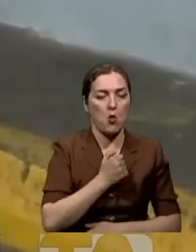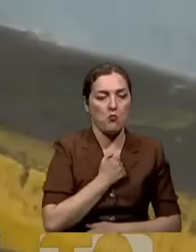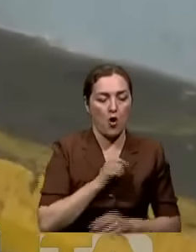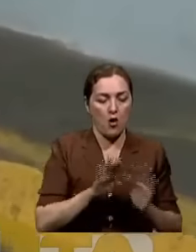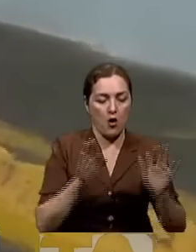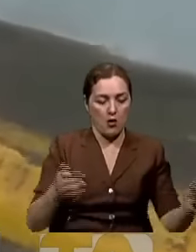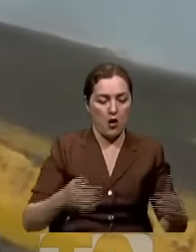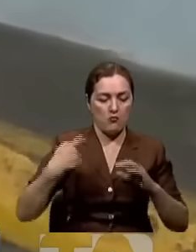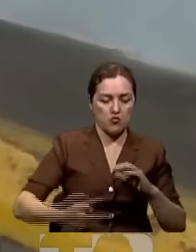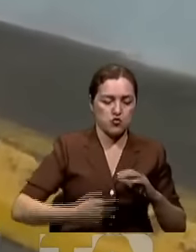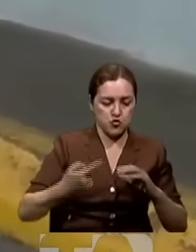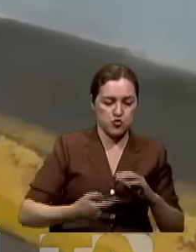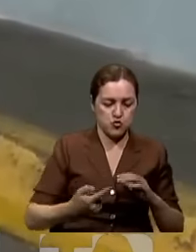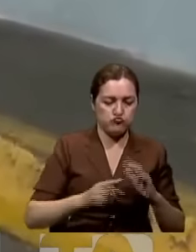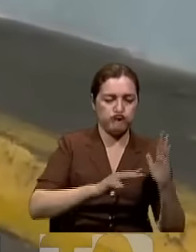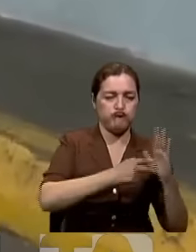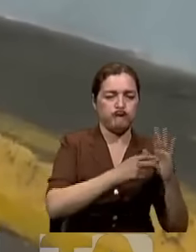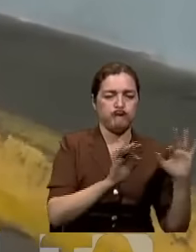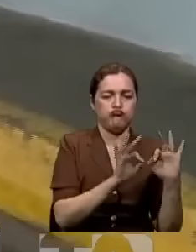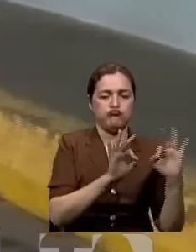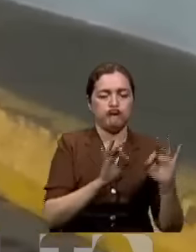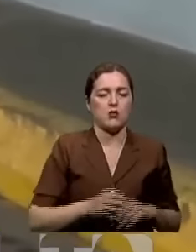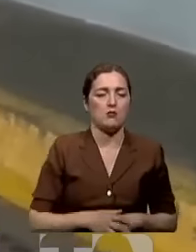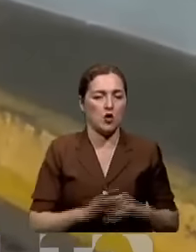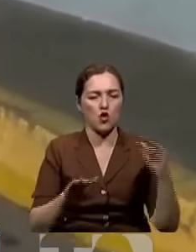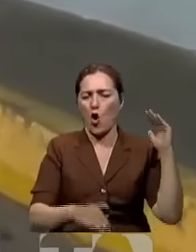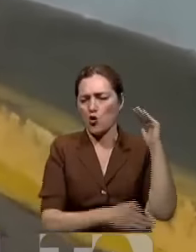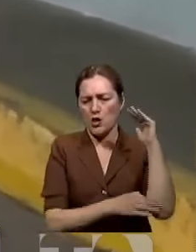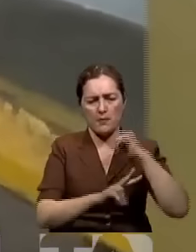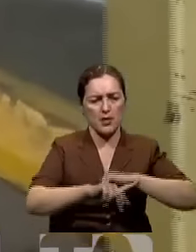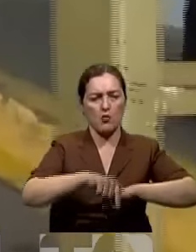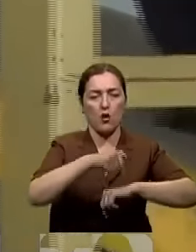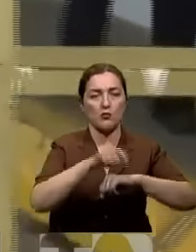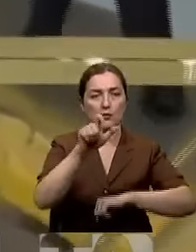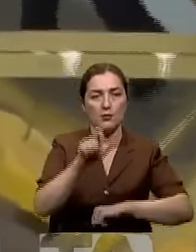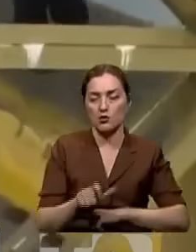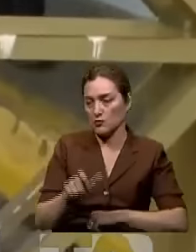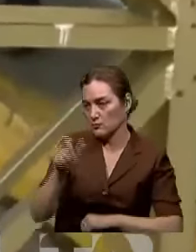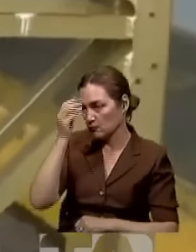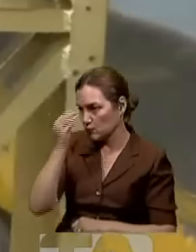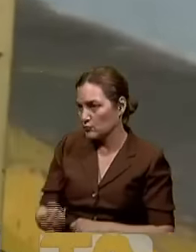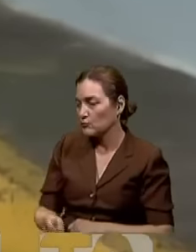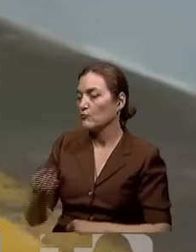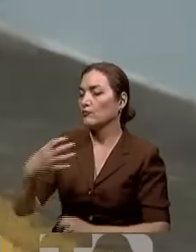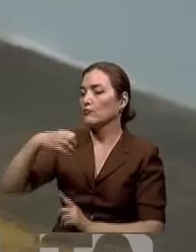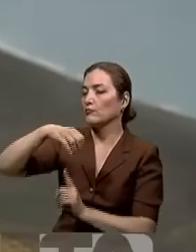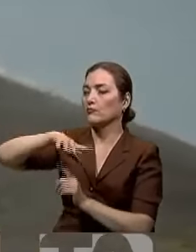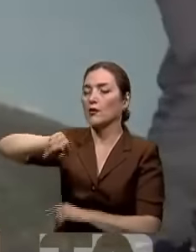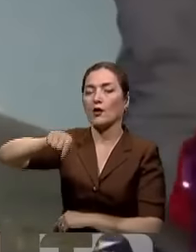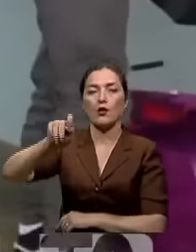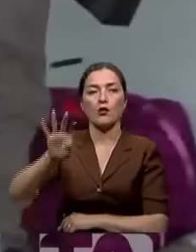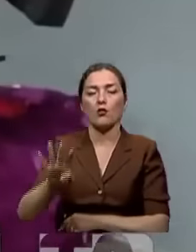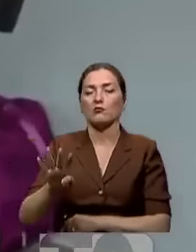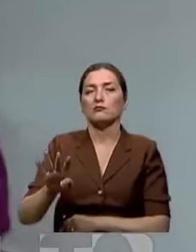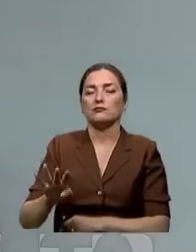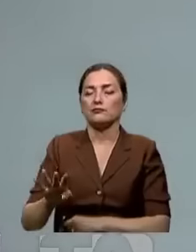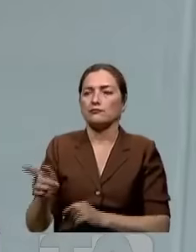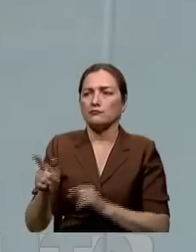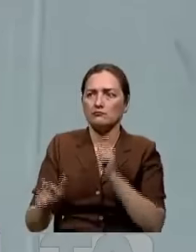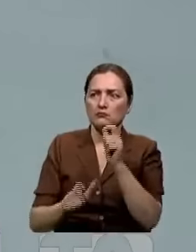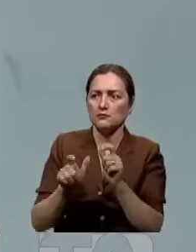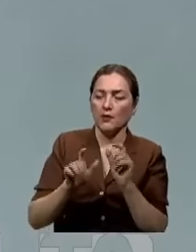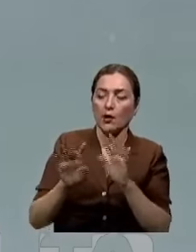24 horas del día. Vamos a hablar con una de las personas que está en la voltería para que nos cuente. Muy buenos días, estamos en vivo para Teleamazonas. Cuéntenos, ¿qué tal la